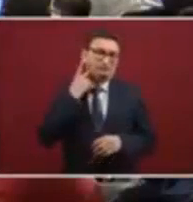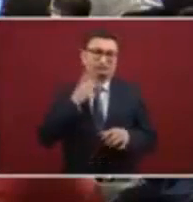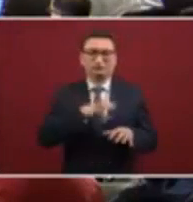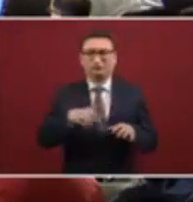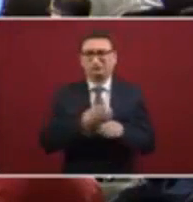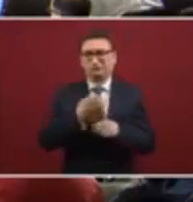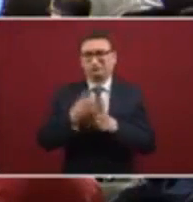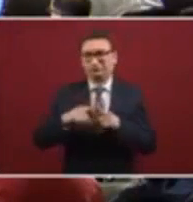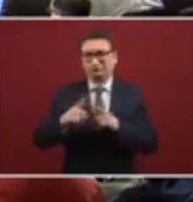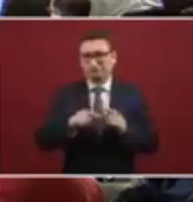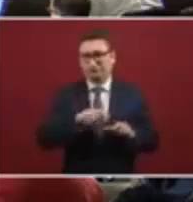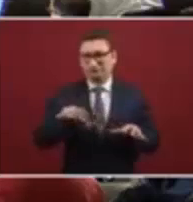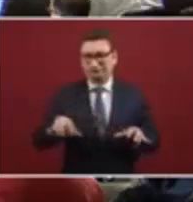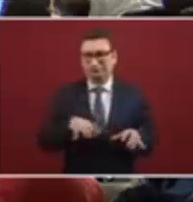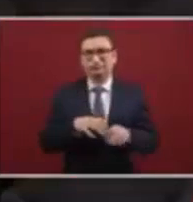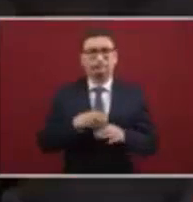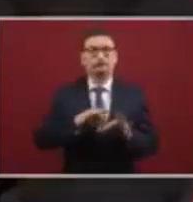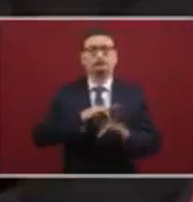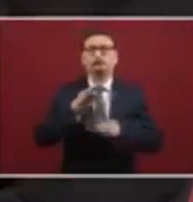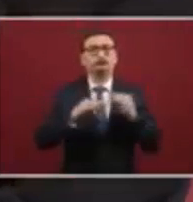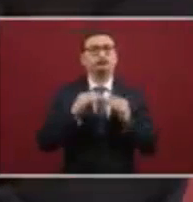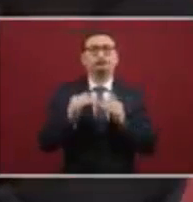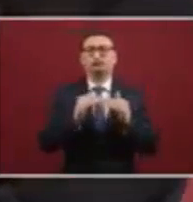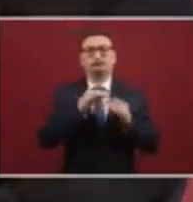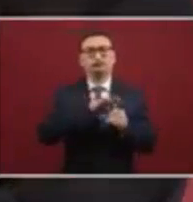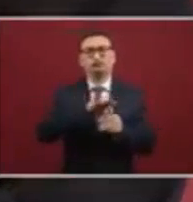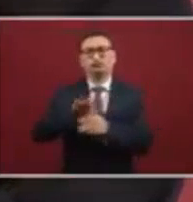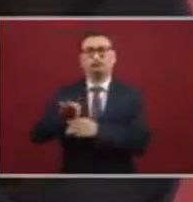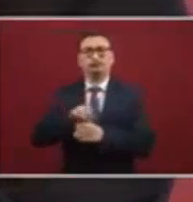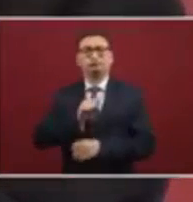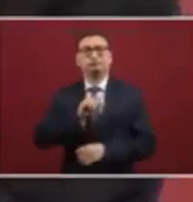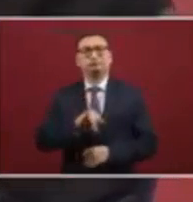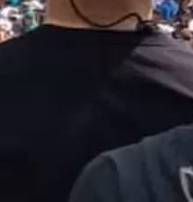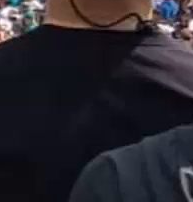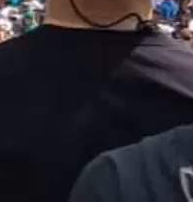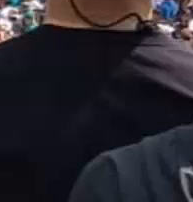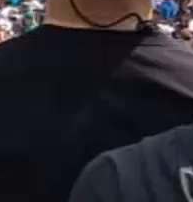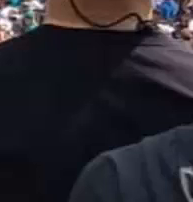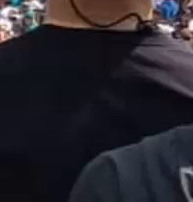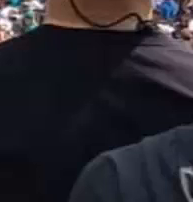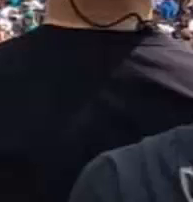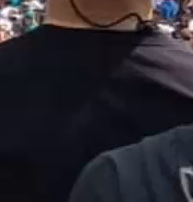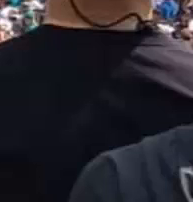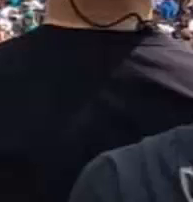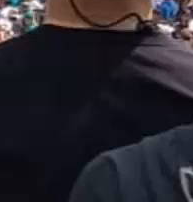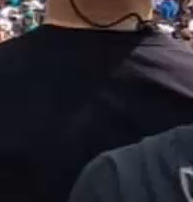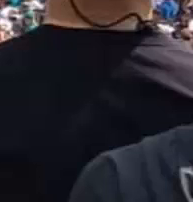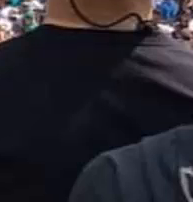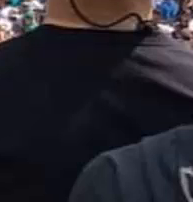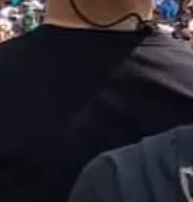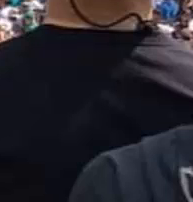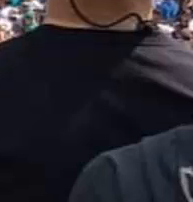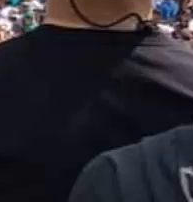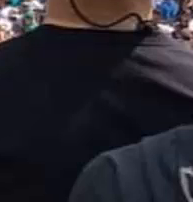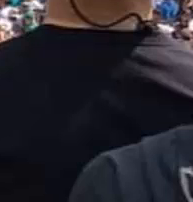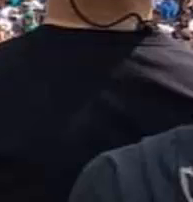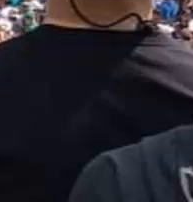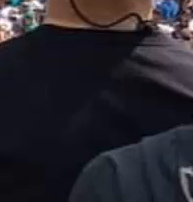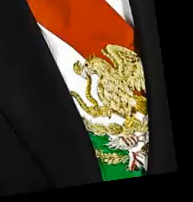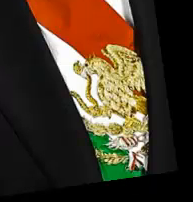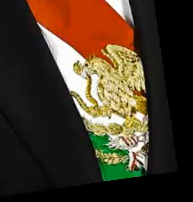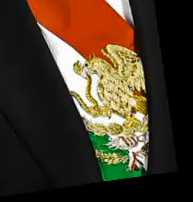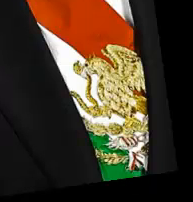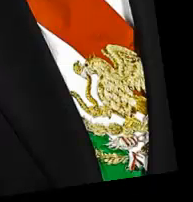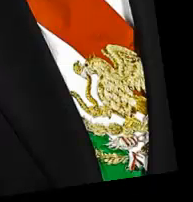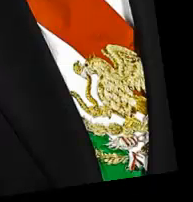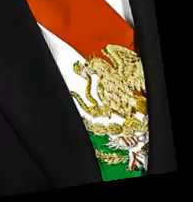de tiempo, te pide paciencia para que tú y yo veamos los resultados. Y para aquellos que les gusta reclamar, que le reclamen a